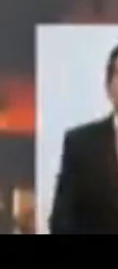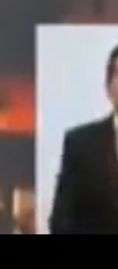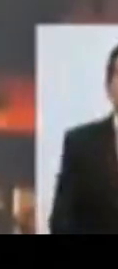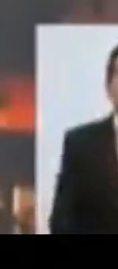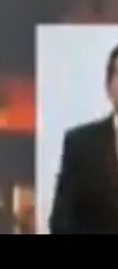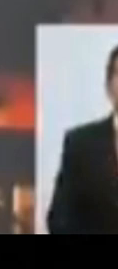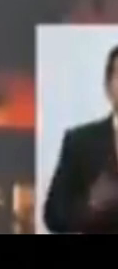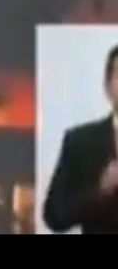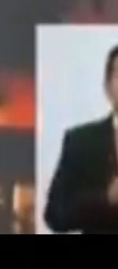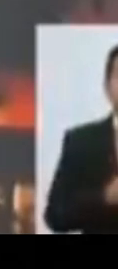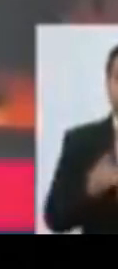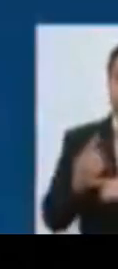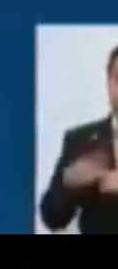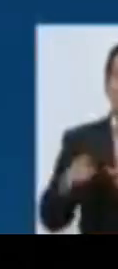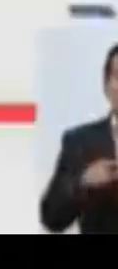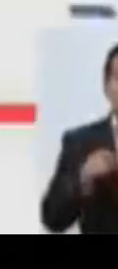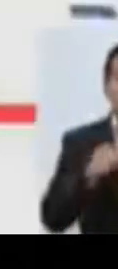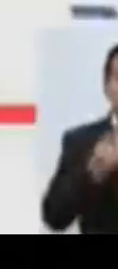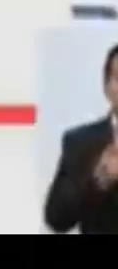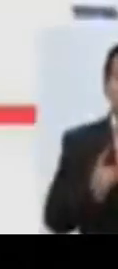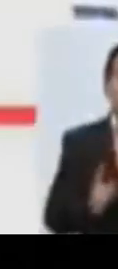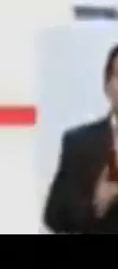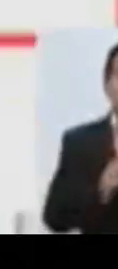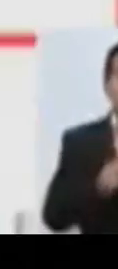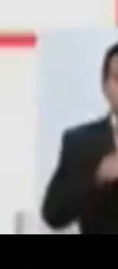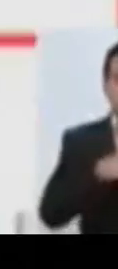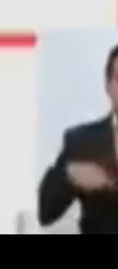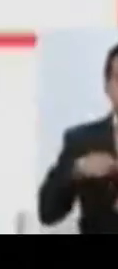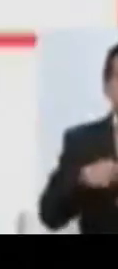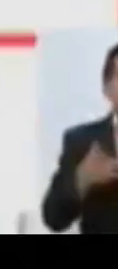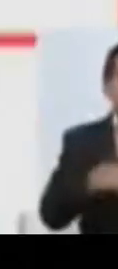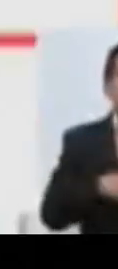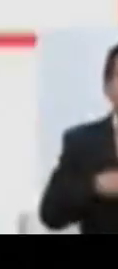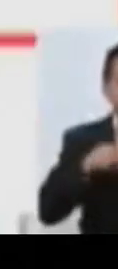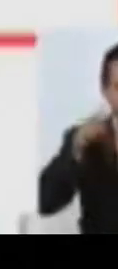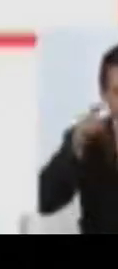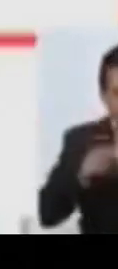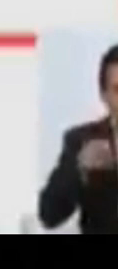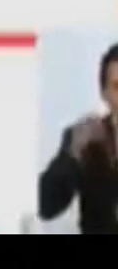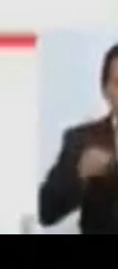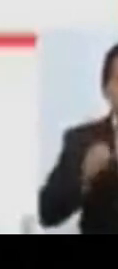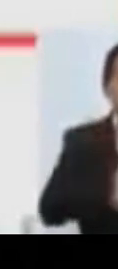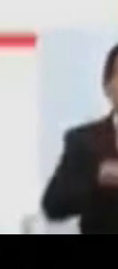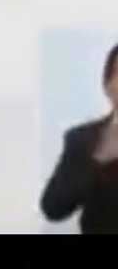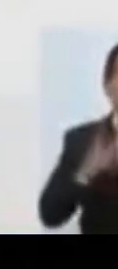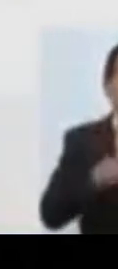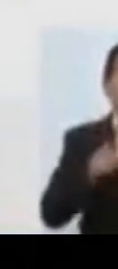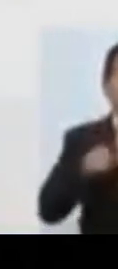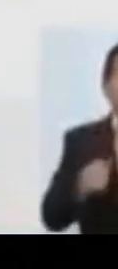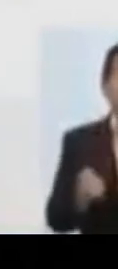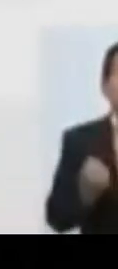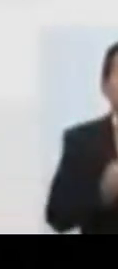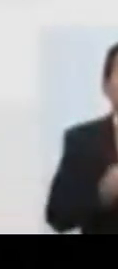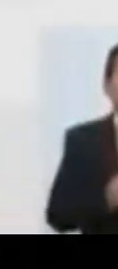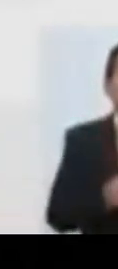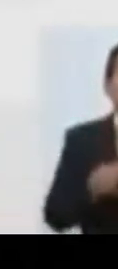Mire, todas las comisiones que hayan, que sean para llegar a la verdad de los hechos, hay que apoyarlas. Lo